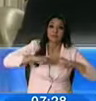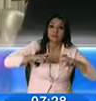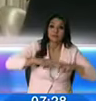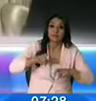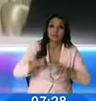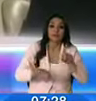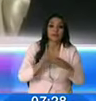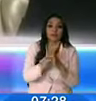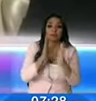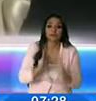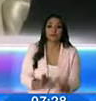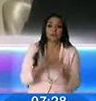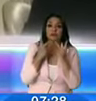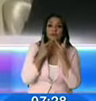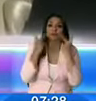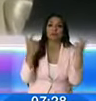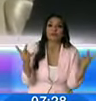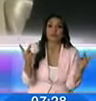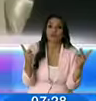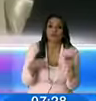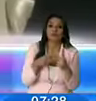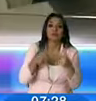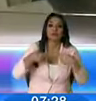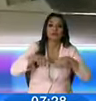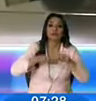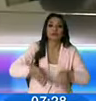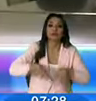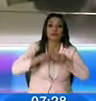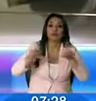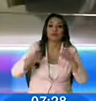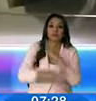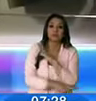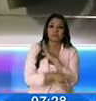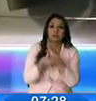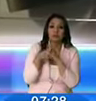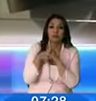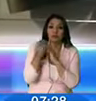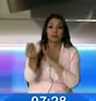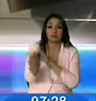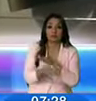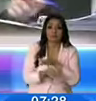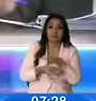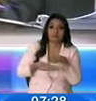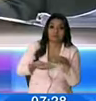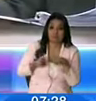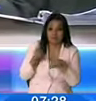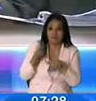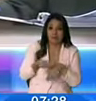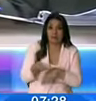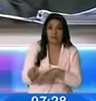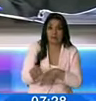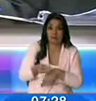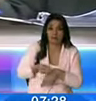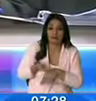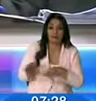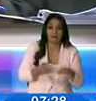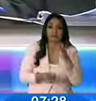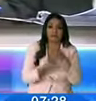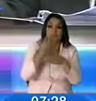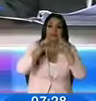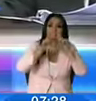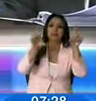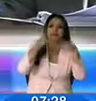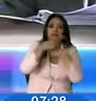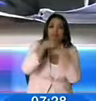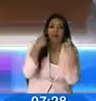varios funcionarios públicos y contratistas petroleros que supuestamente entregaron y recibieron dineros, crearon empresas offshore